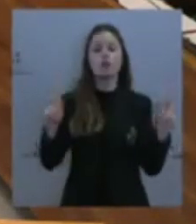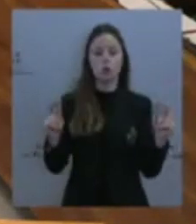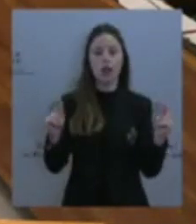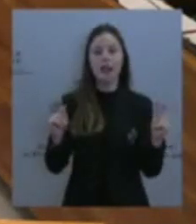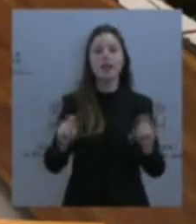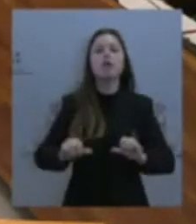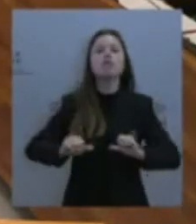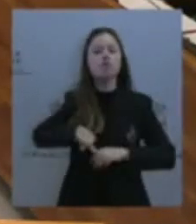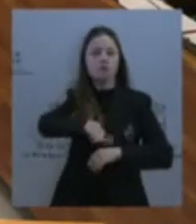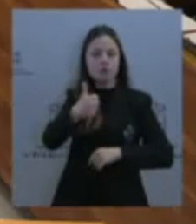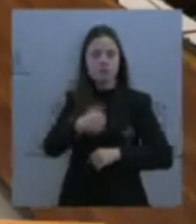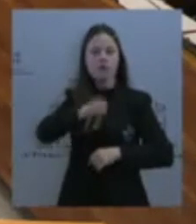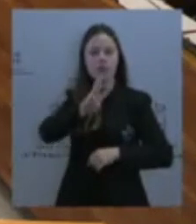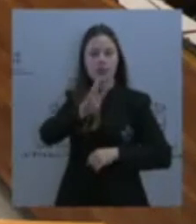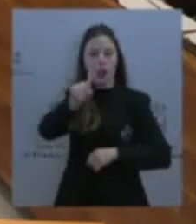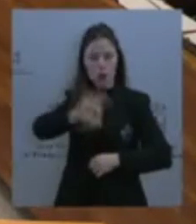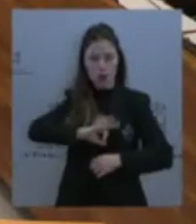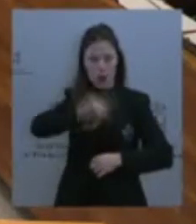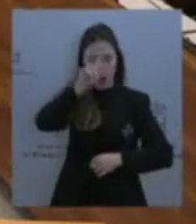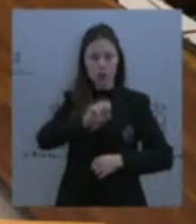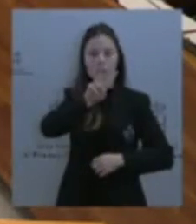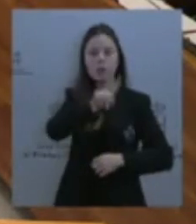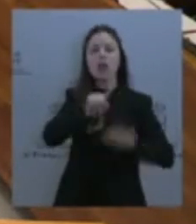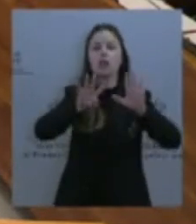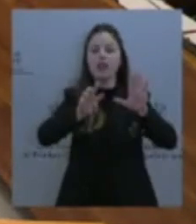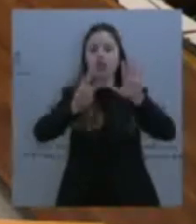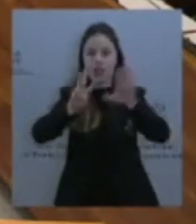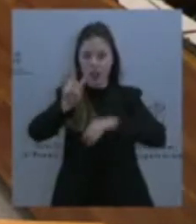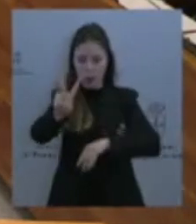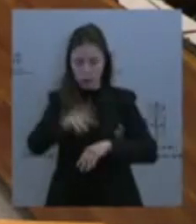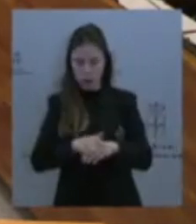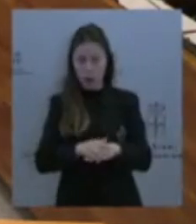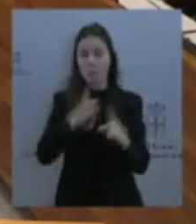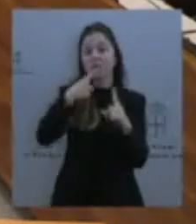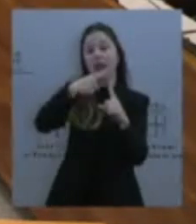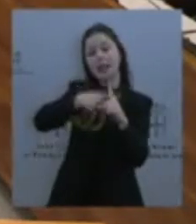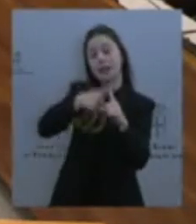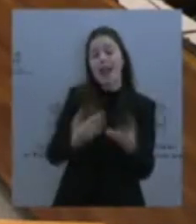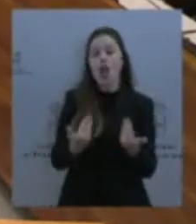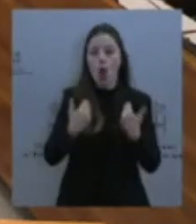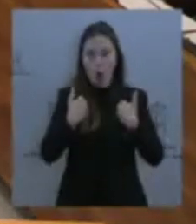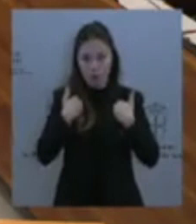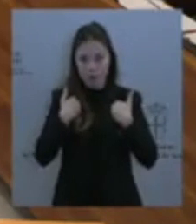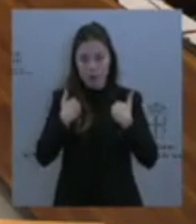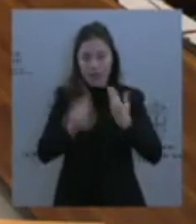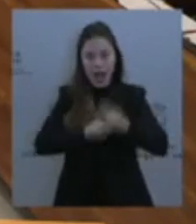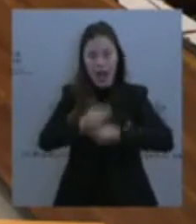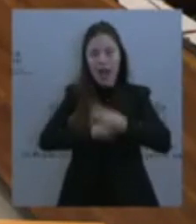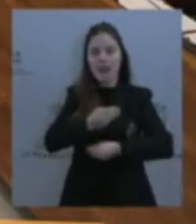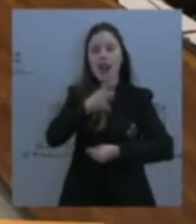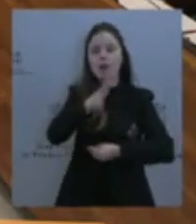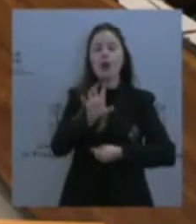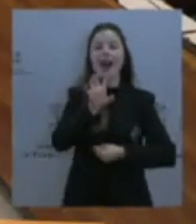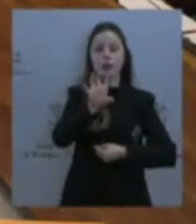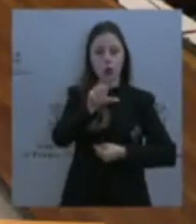de 1982. El nivel competencial algamado por la naciente autonomía asturiana vino a